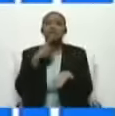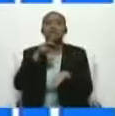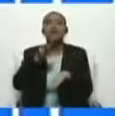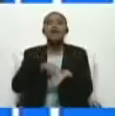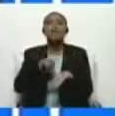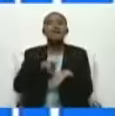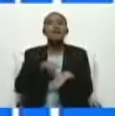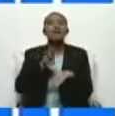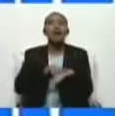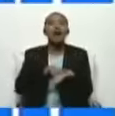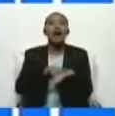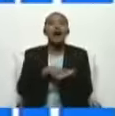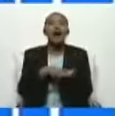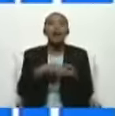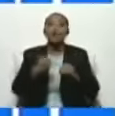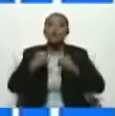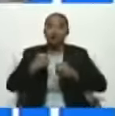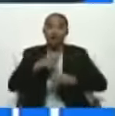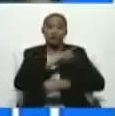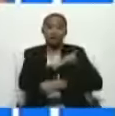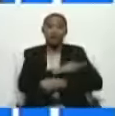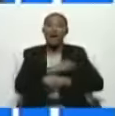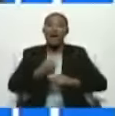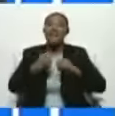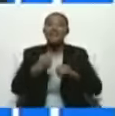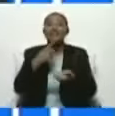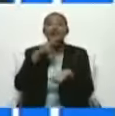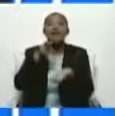liviandad de la realidad. El peso, la realidad pesa.